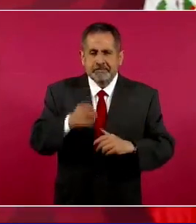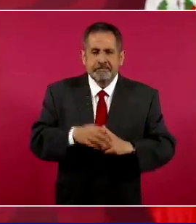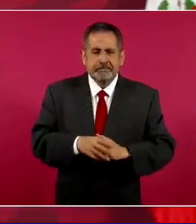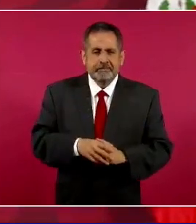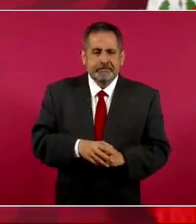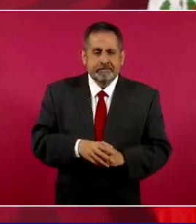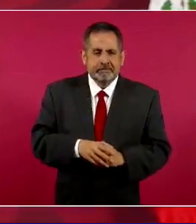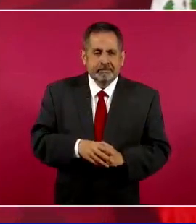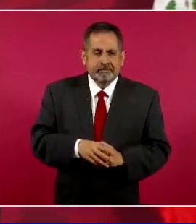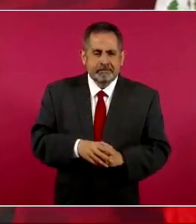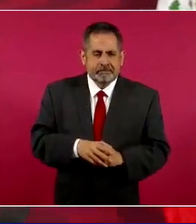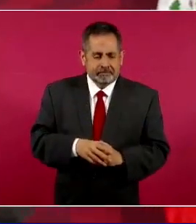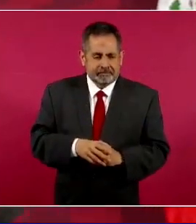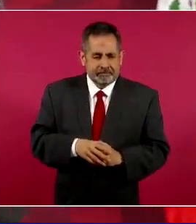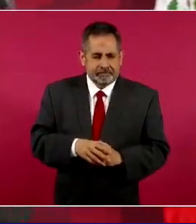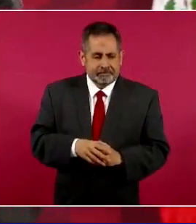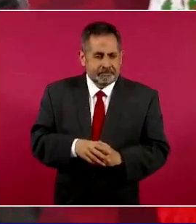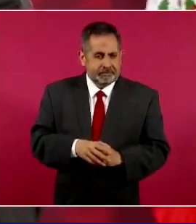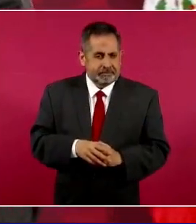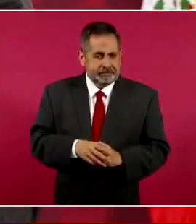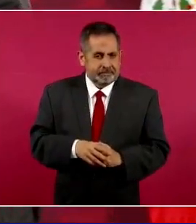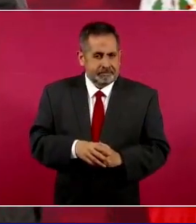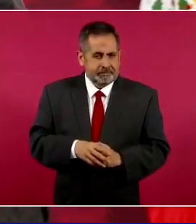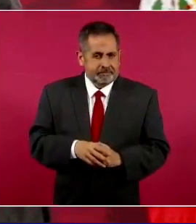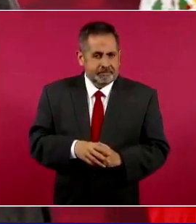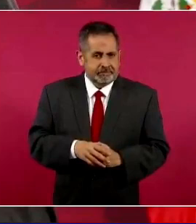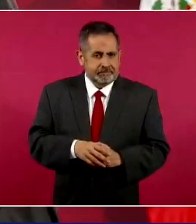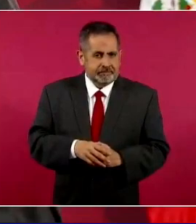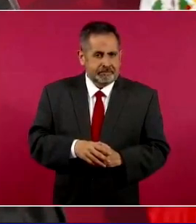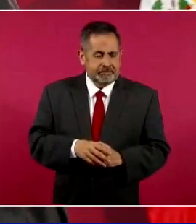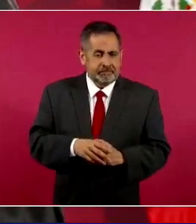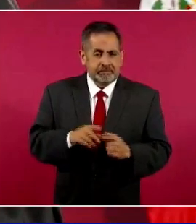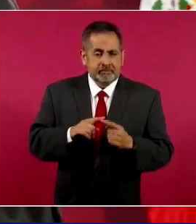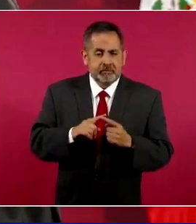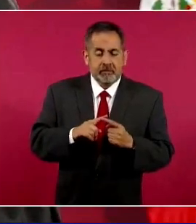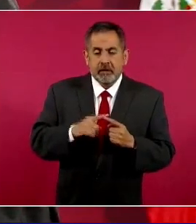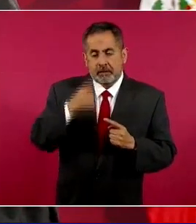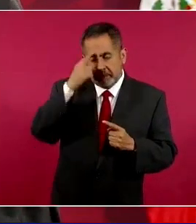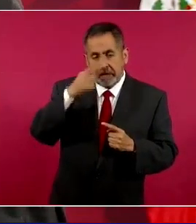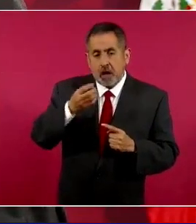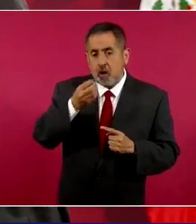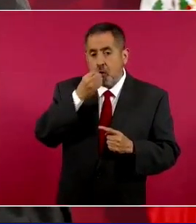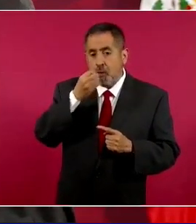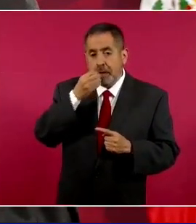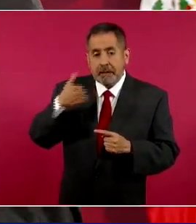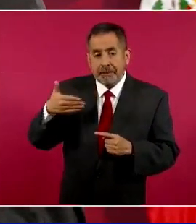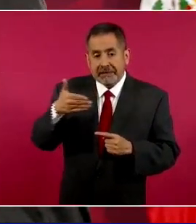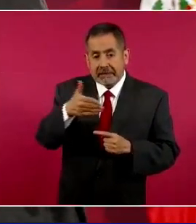y comer pescado hay que tener mucho cuidado.